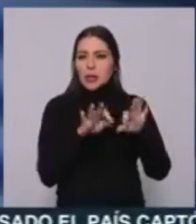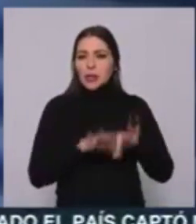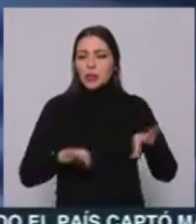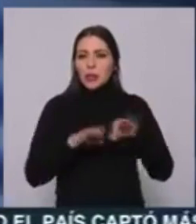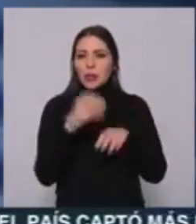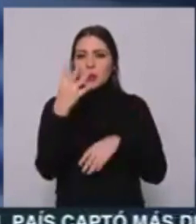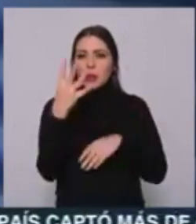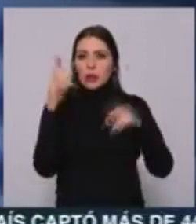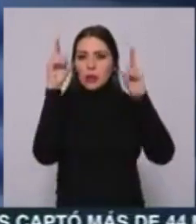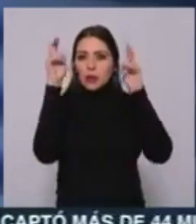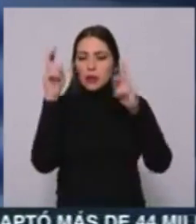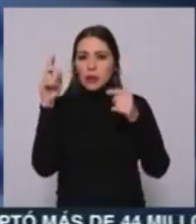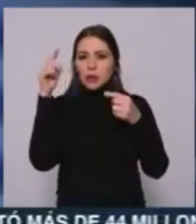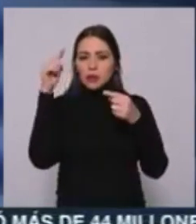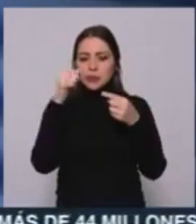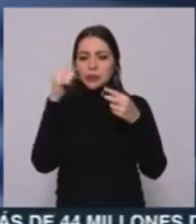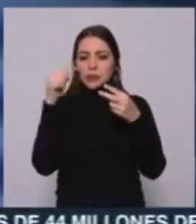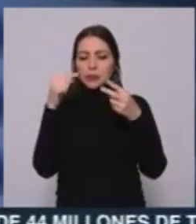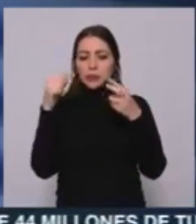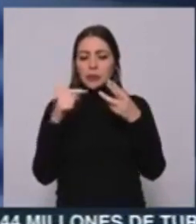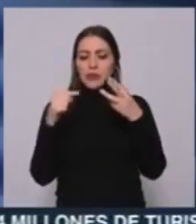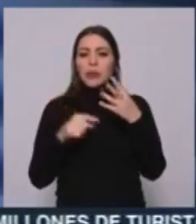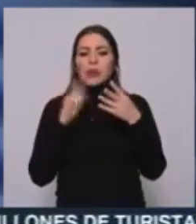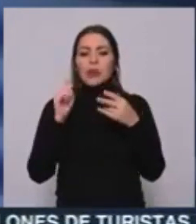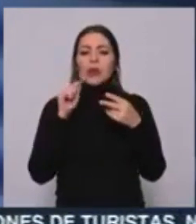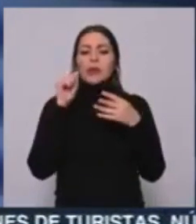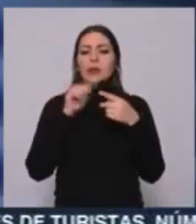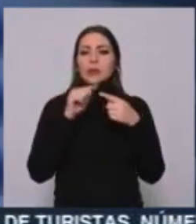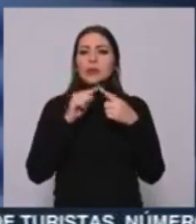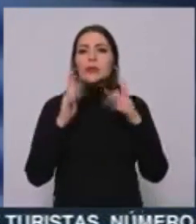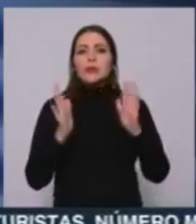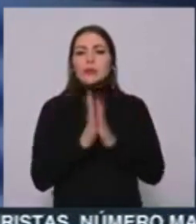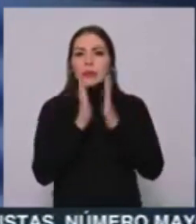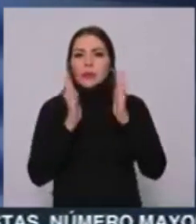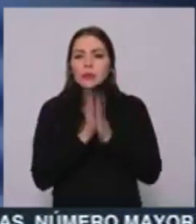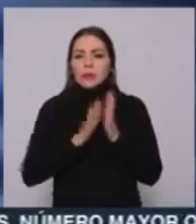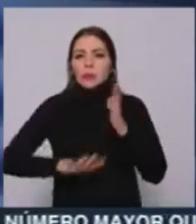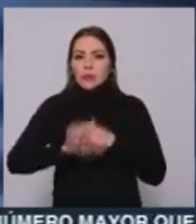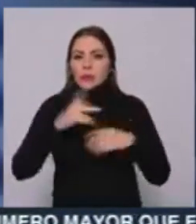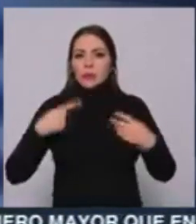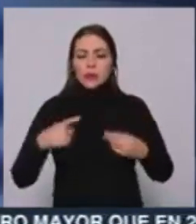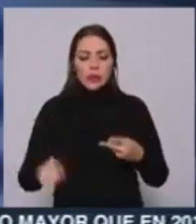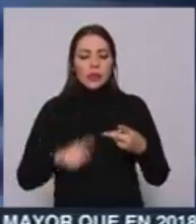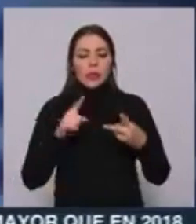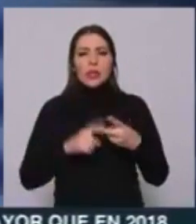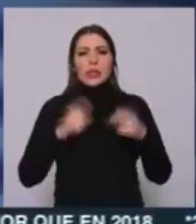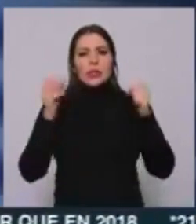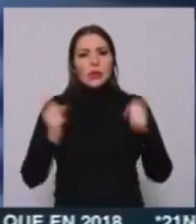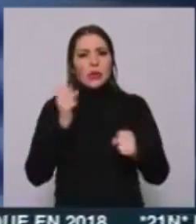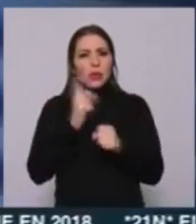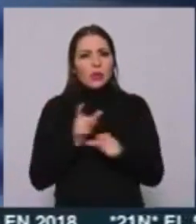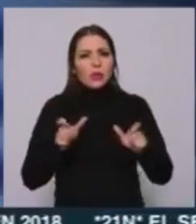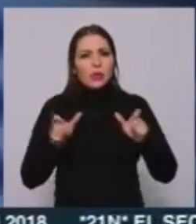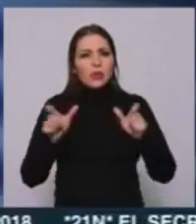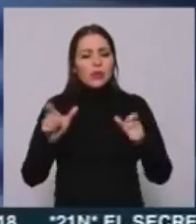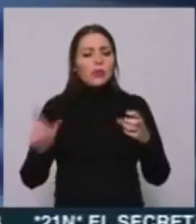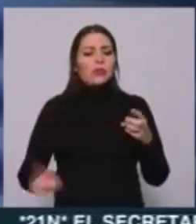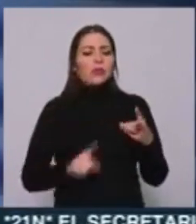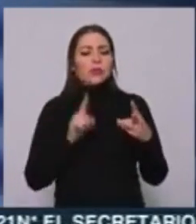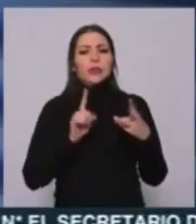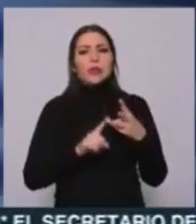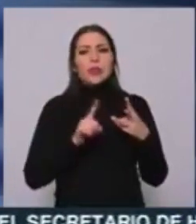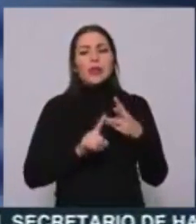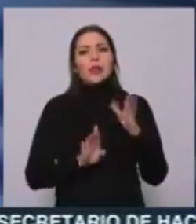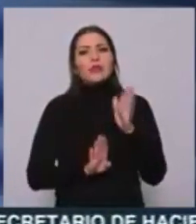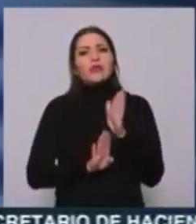OEA, que son la democracia, la seguridad multidimensional, el desarrollo,